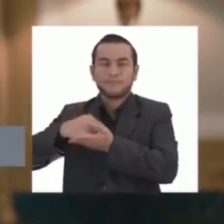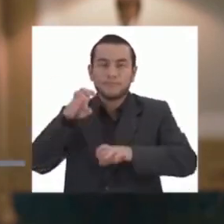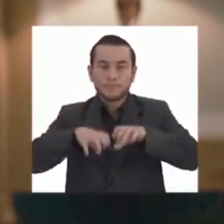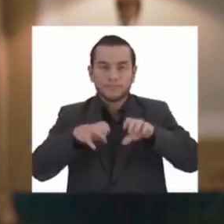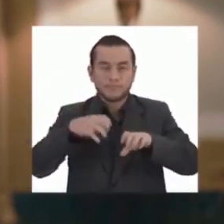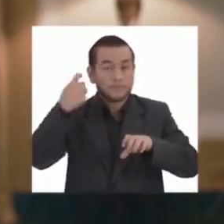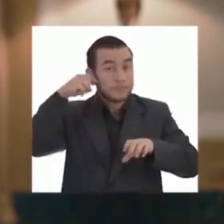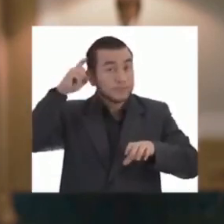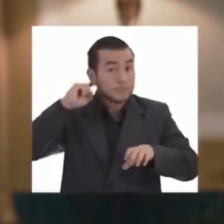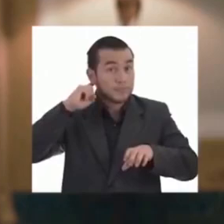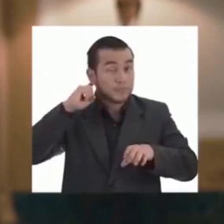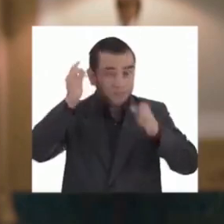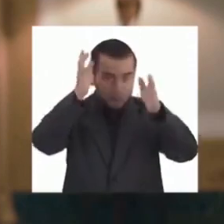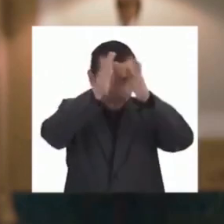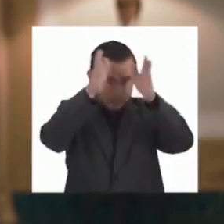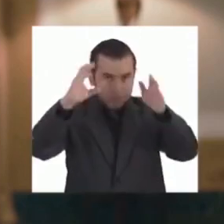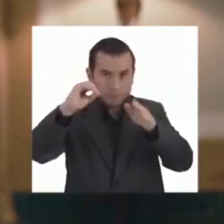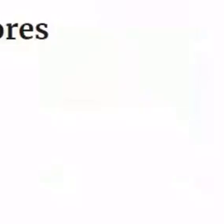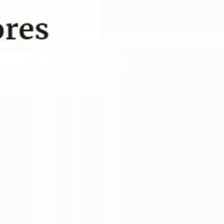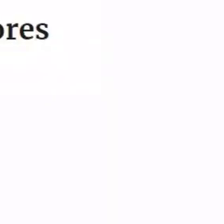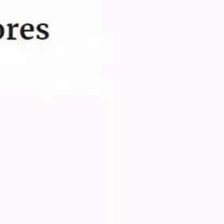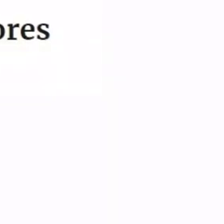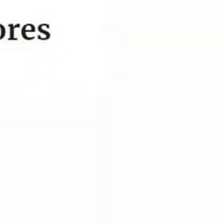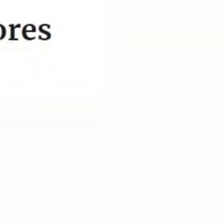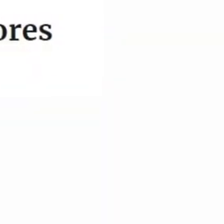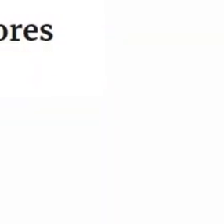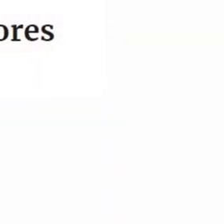uso de la Carta de la OEA, va a dirigirla.